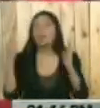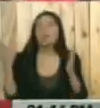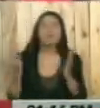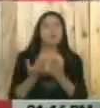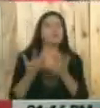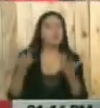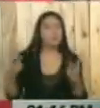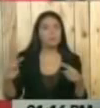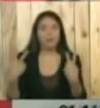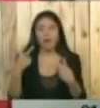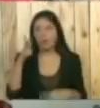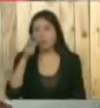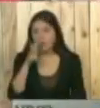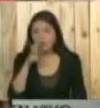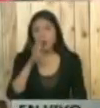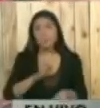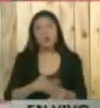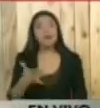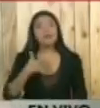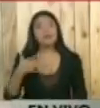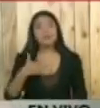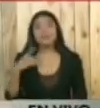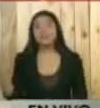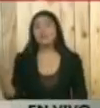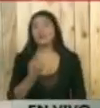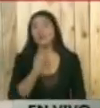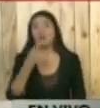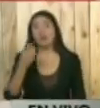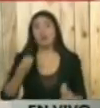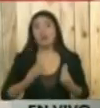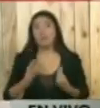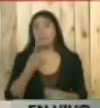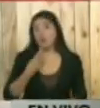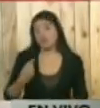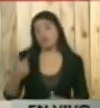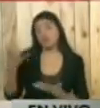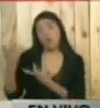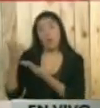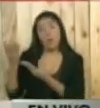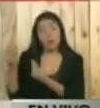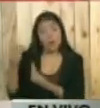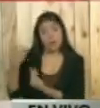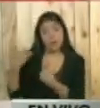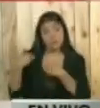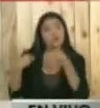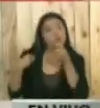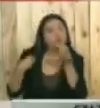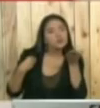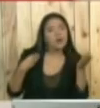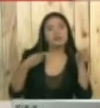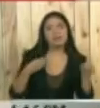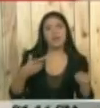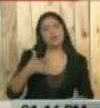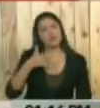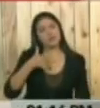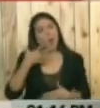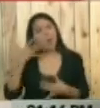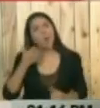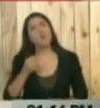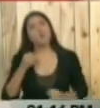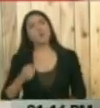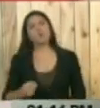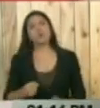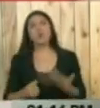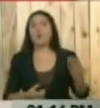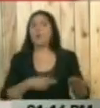entero, porque es el sentir de los deltanos. Me lo dicen a mí, yo te lo digo. Nos sentimos orgullosos de tener